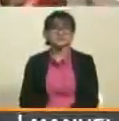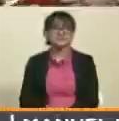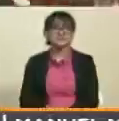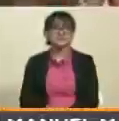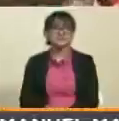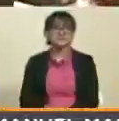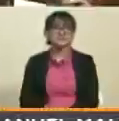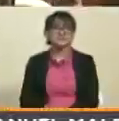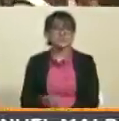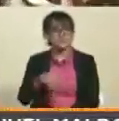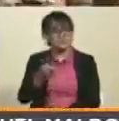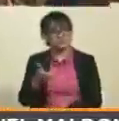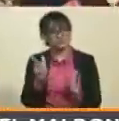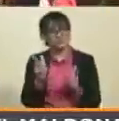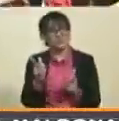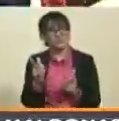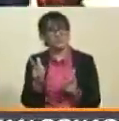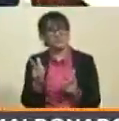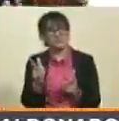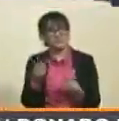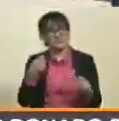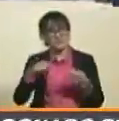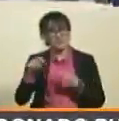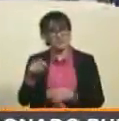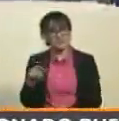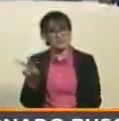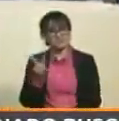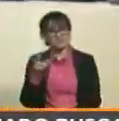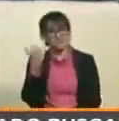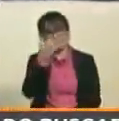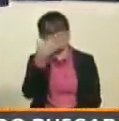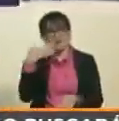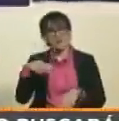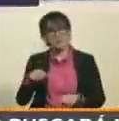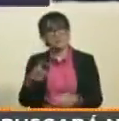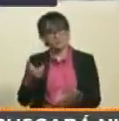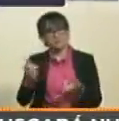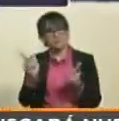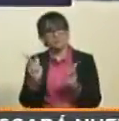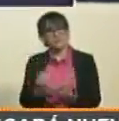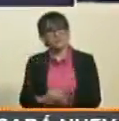¿Ustedes van a permitir que se venda Venezuela al imperialismo?